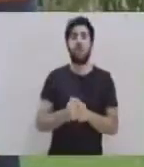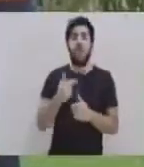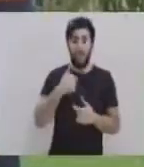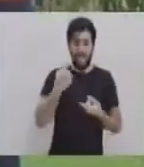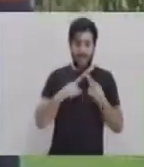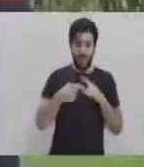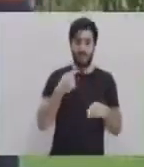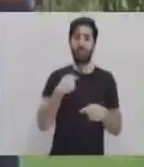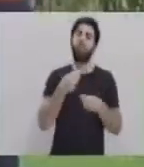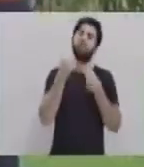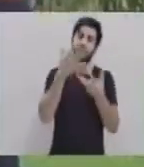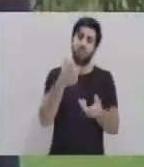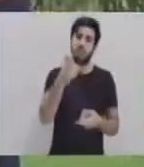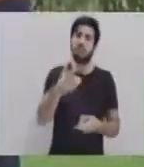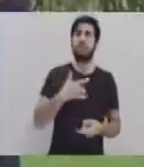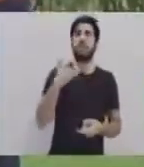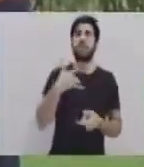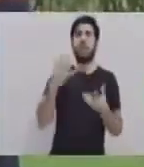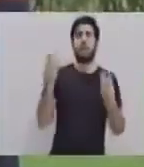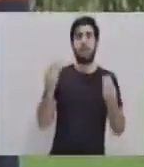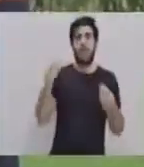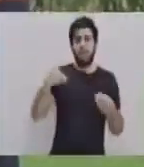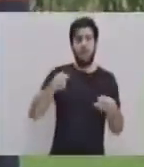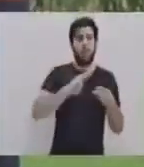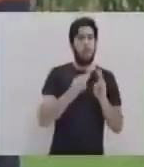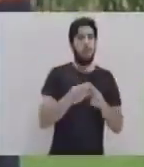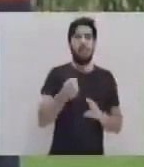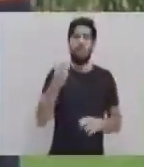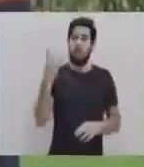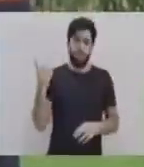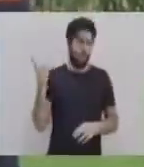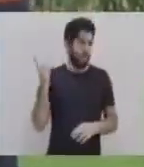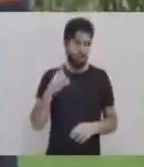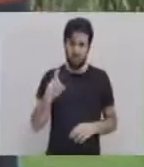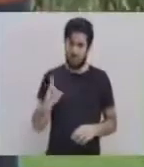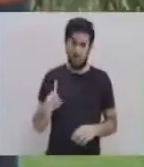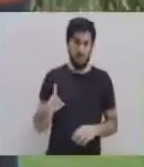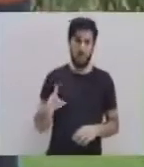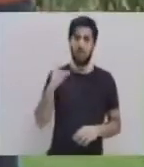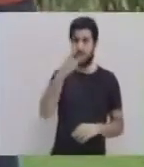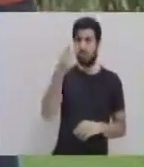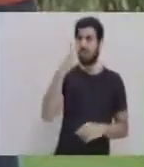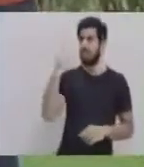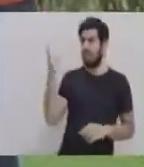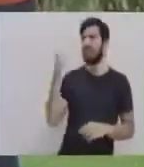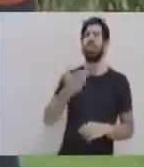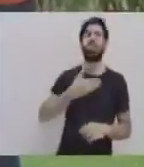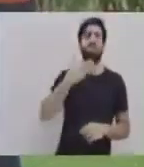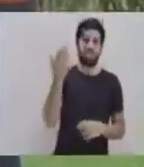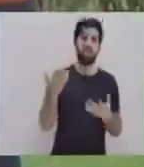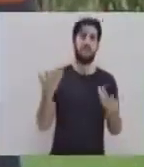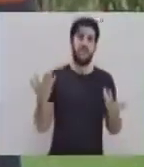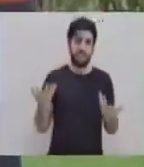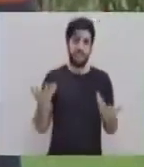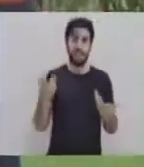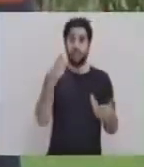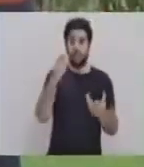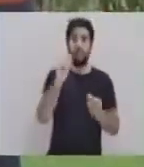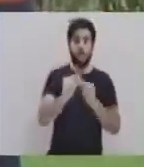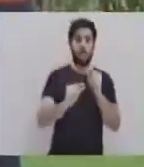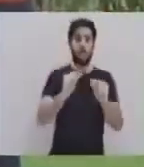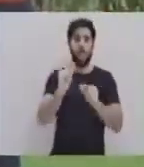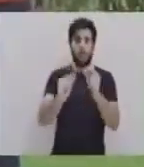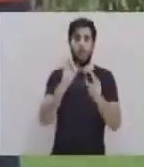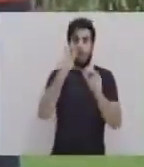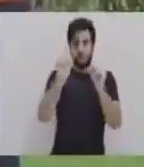consejo de amigos es que no le tengas temor a las matemáticas. Como pudiste ver, es más sencillo de lo que tú te imaginas.